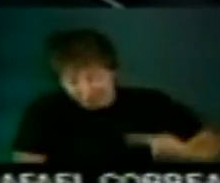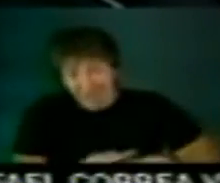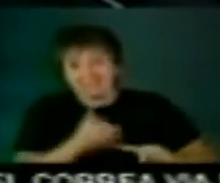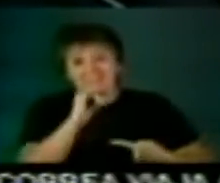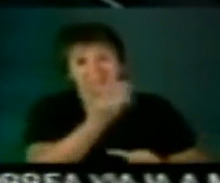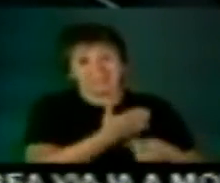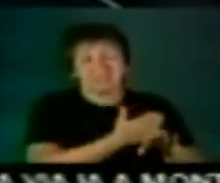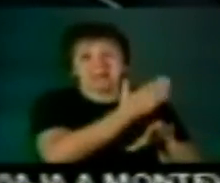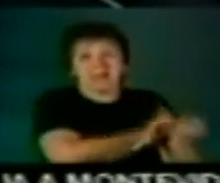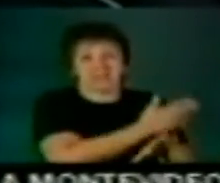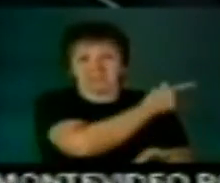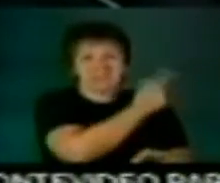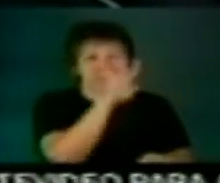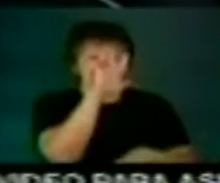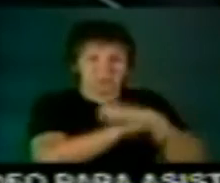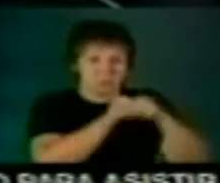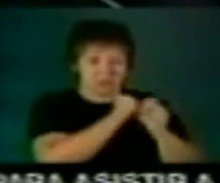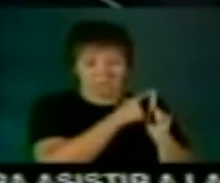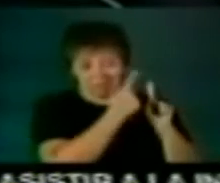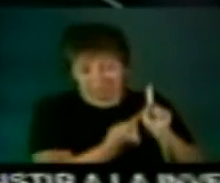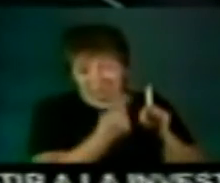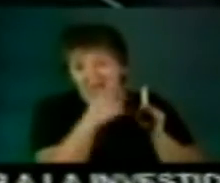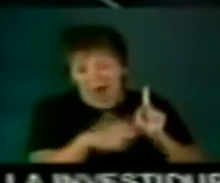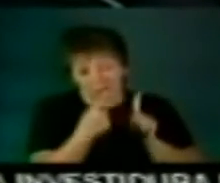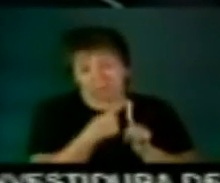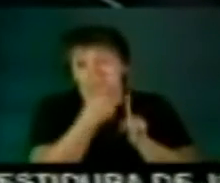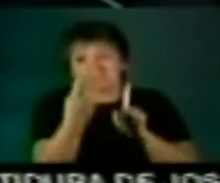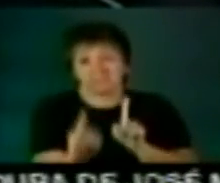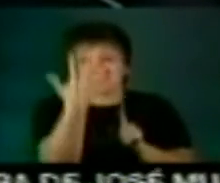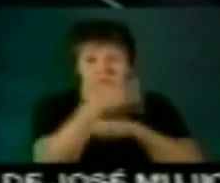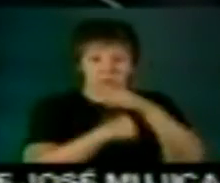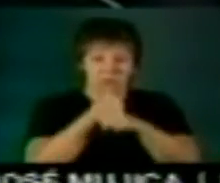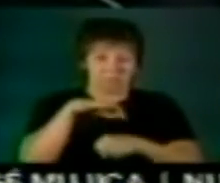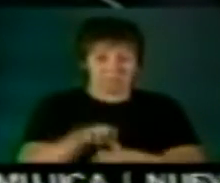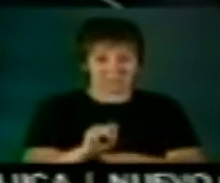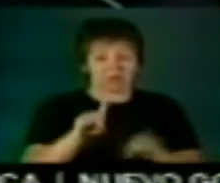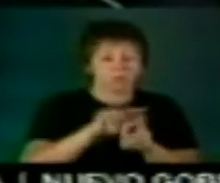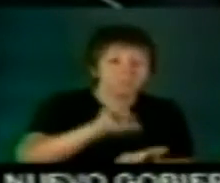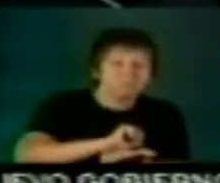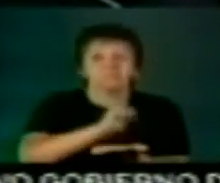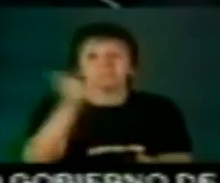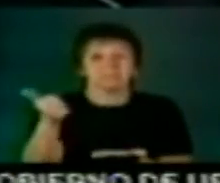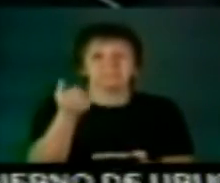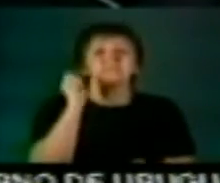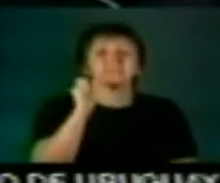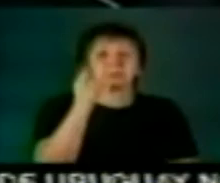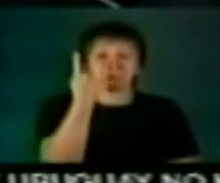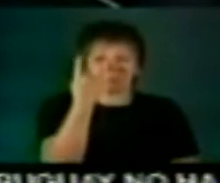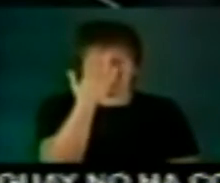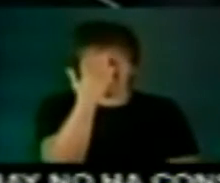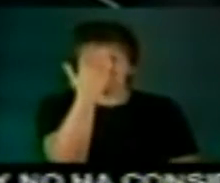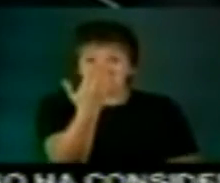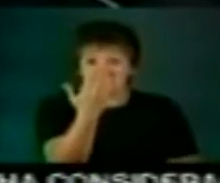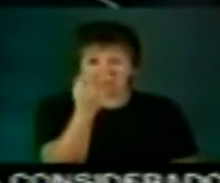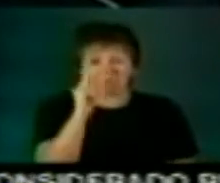de nuestra llegada a la presidencia es el éxito logrado por el primer gobierno del Frente